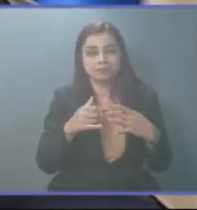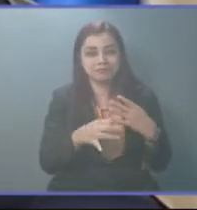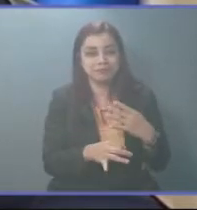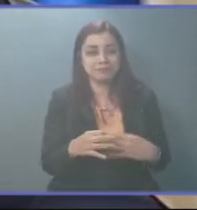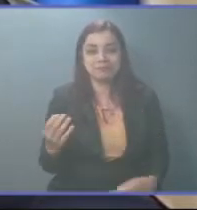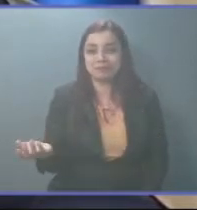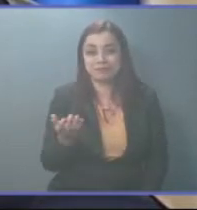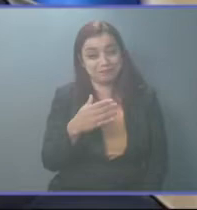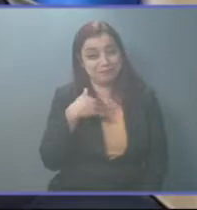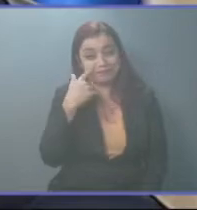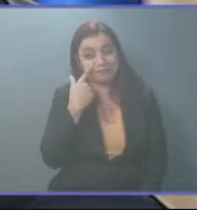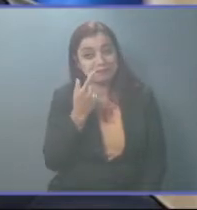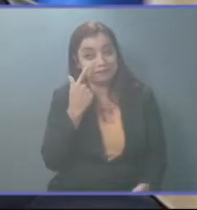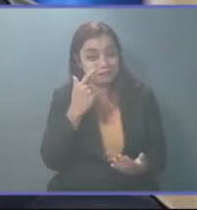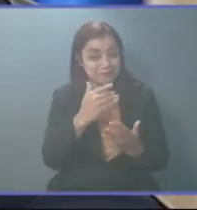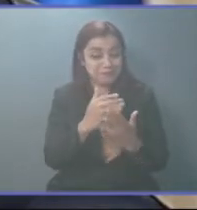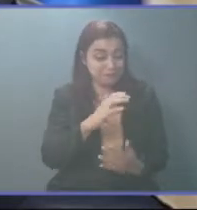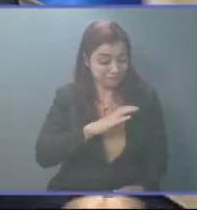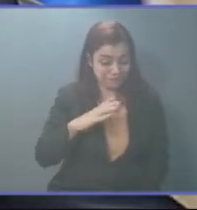pleno del anterior CONAIP,